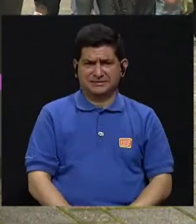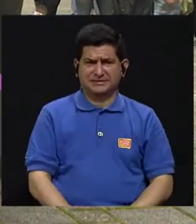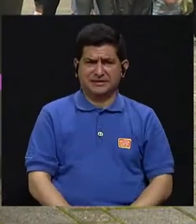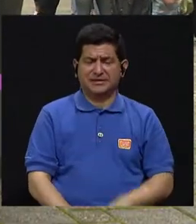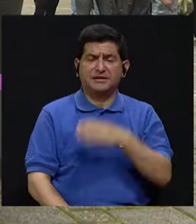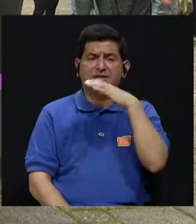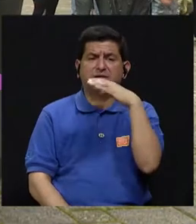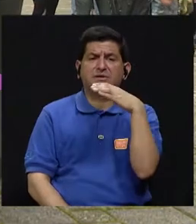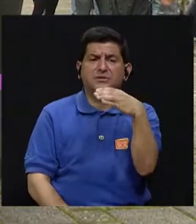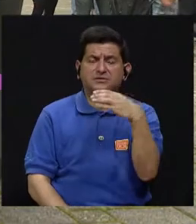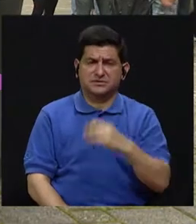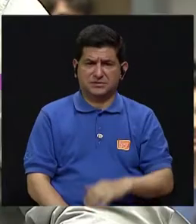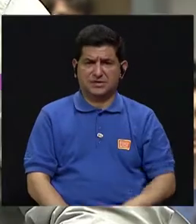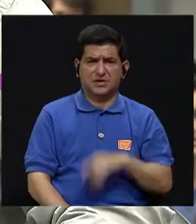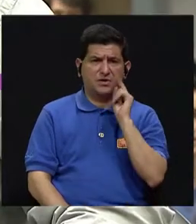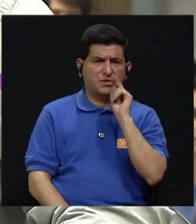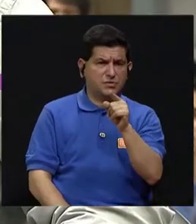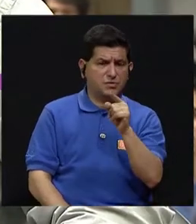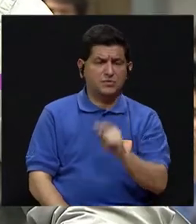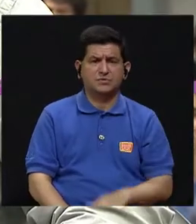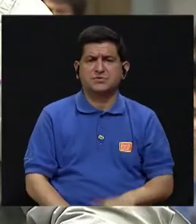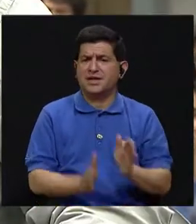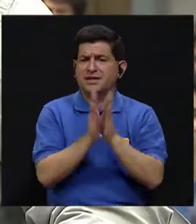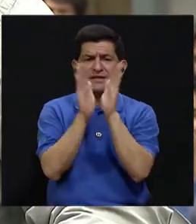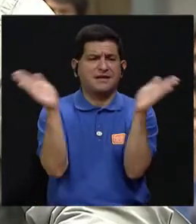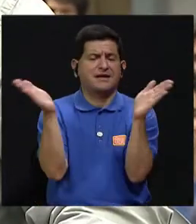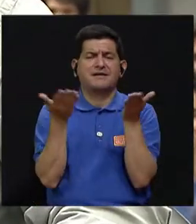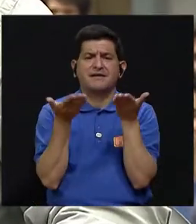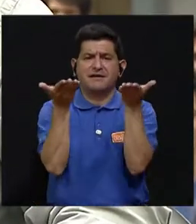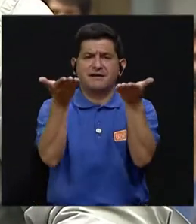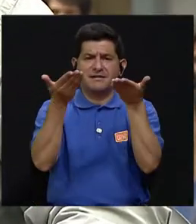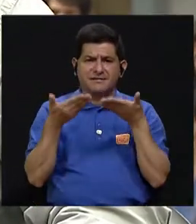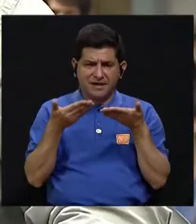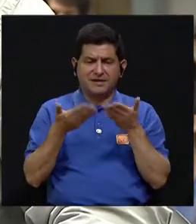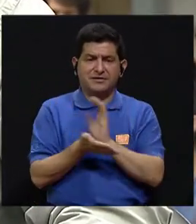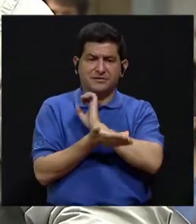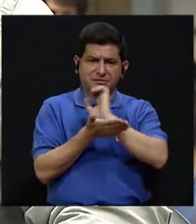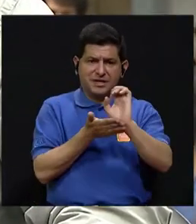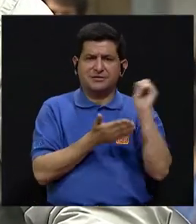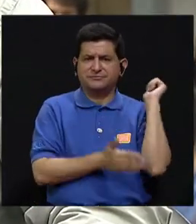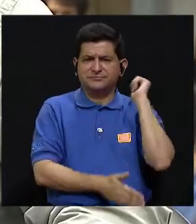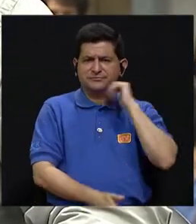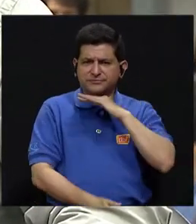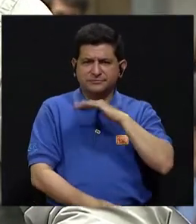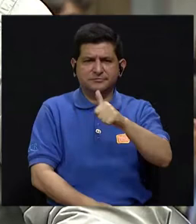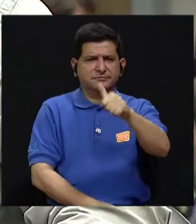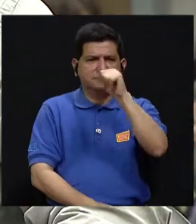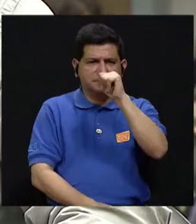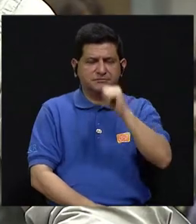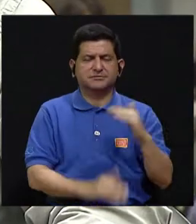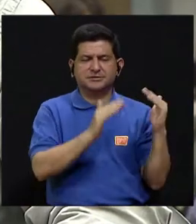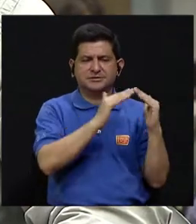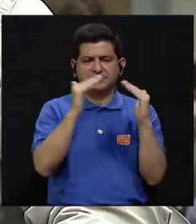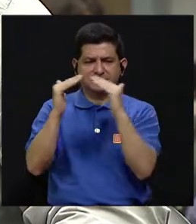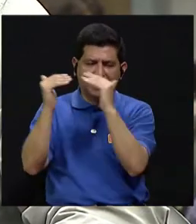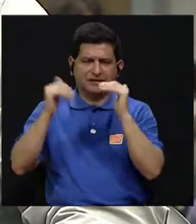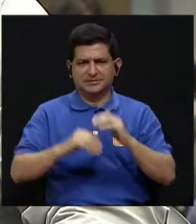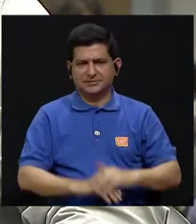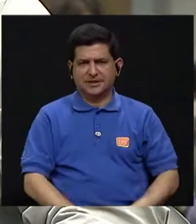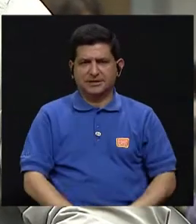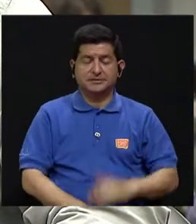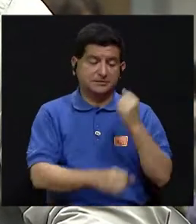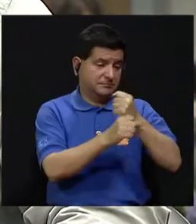Digamos, ¿cuáles son las recomendaciones que ustedes en términos generales dan para evitar esta contaminación de agua en las